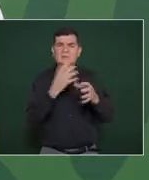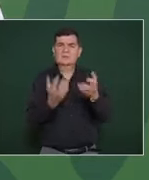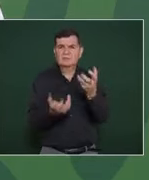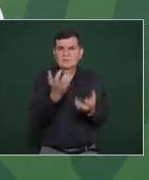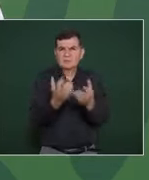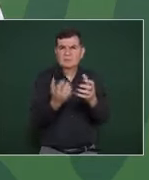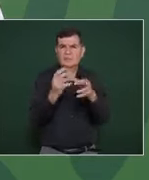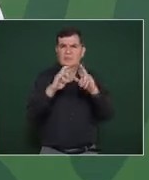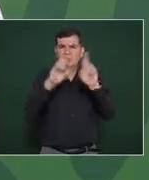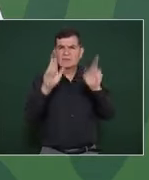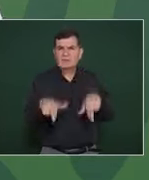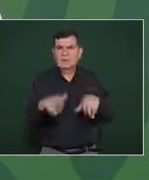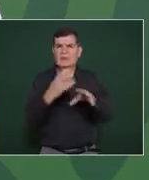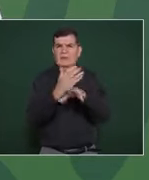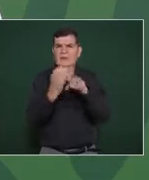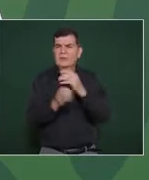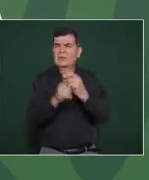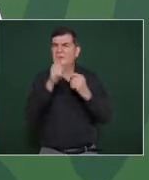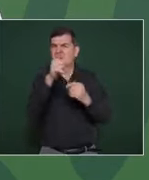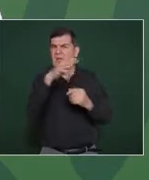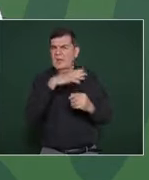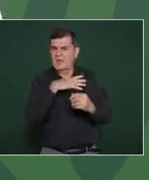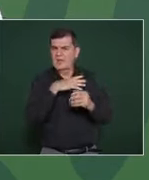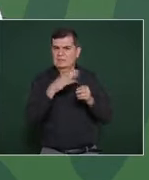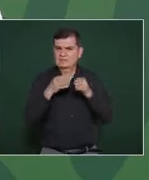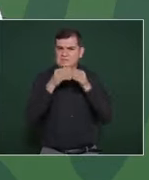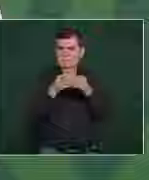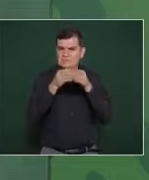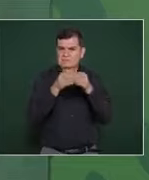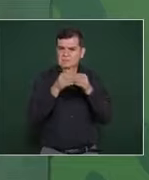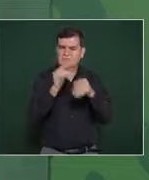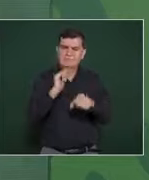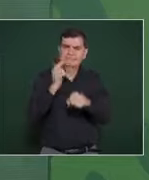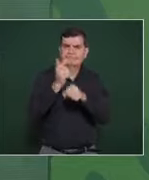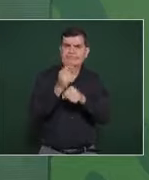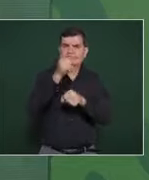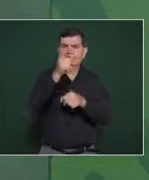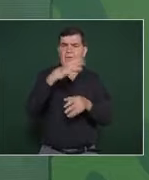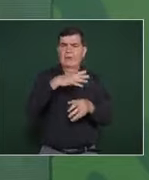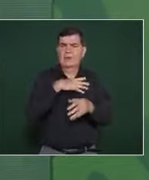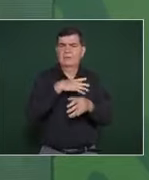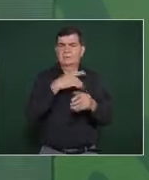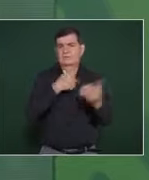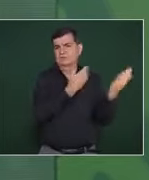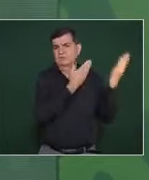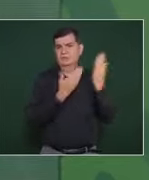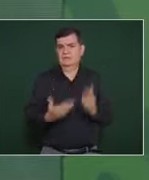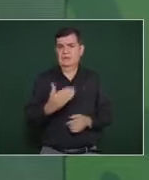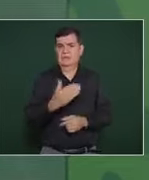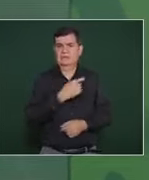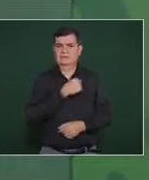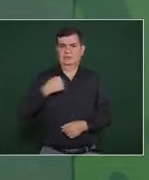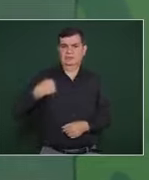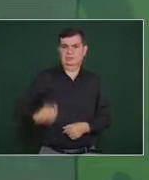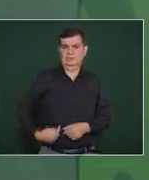electrodomésticos, de enseres que provienen de China,